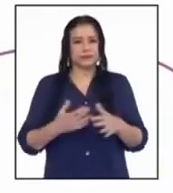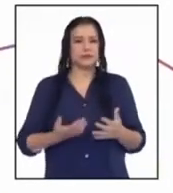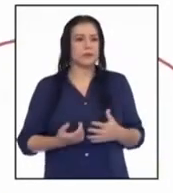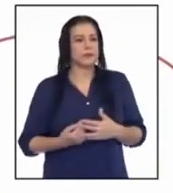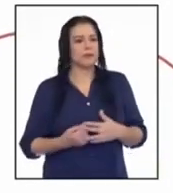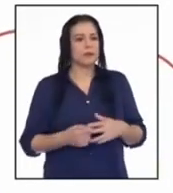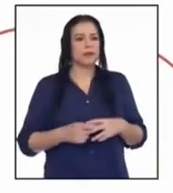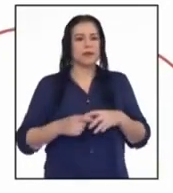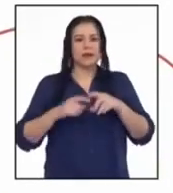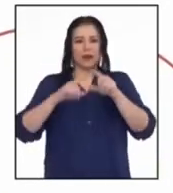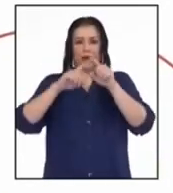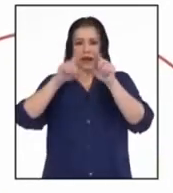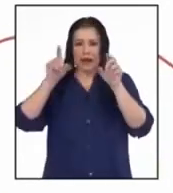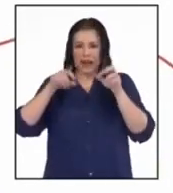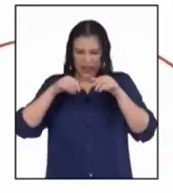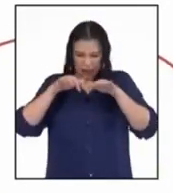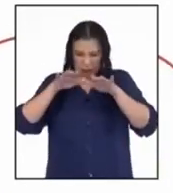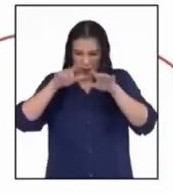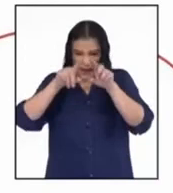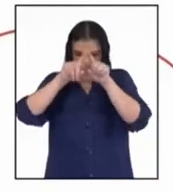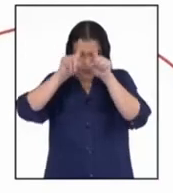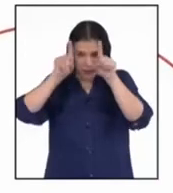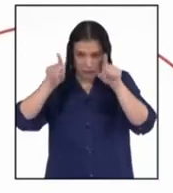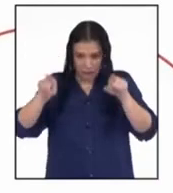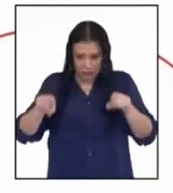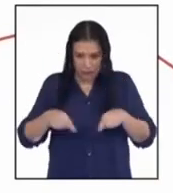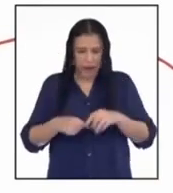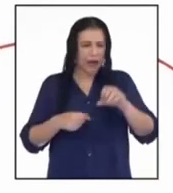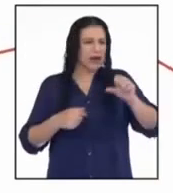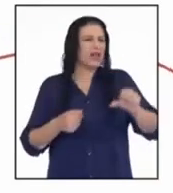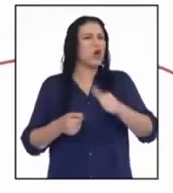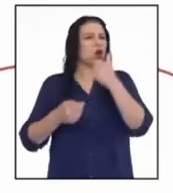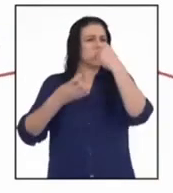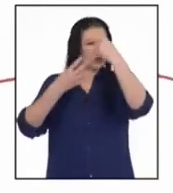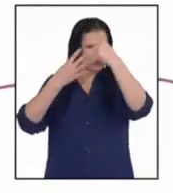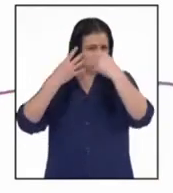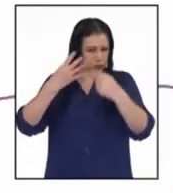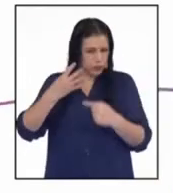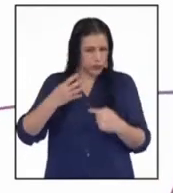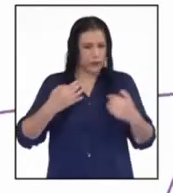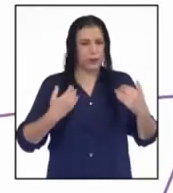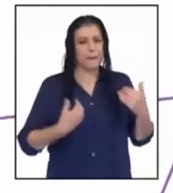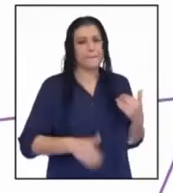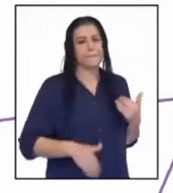el radial o araña y otros más.